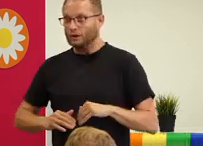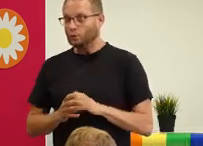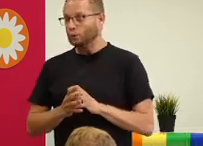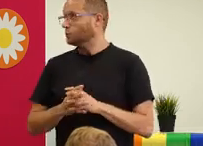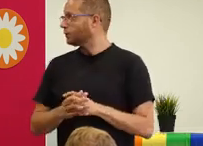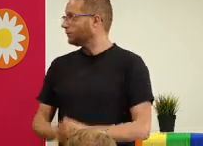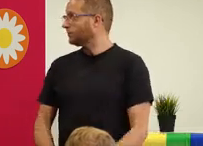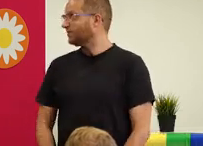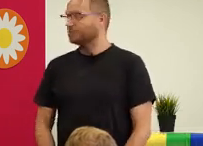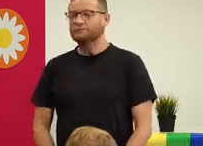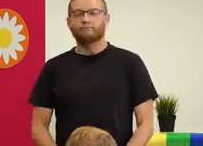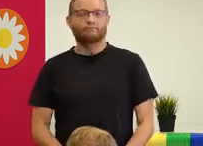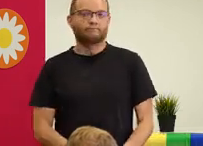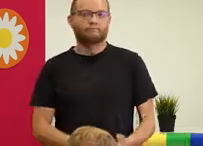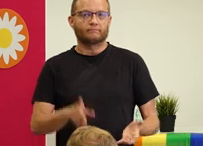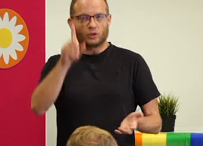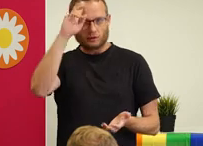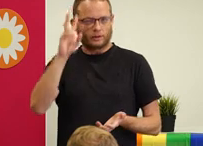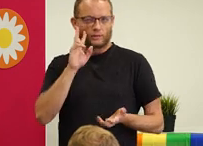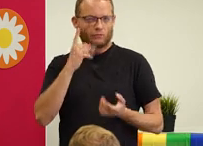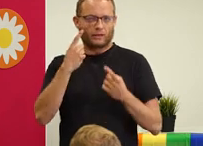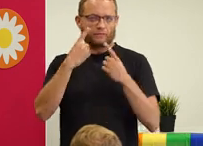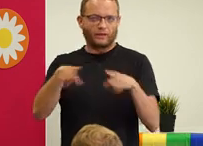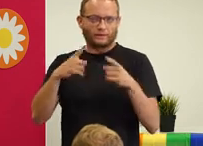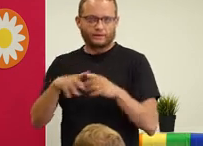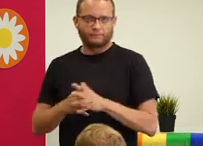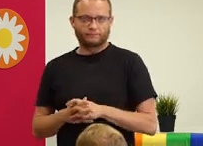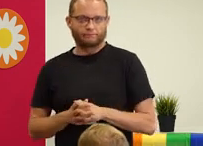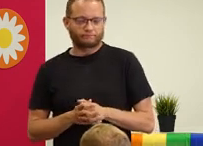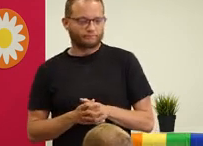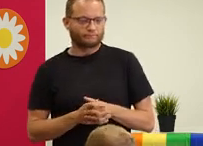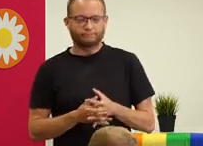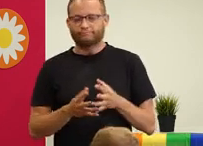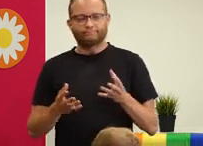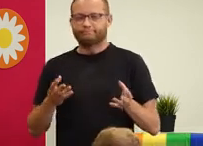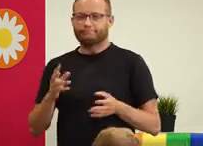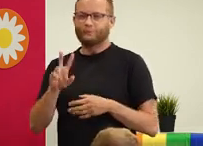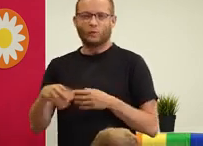Pero, no sé, se ve diferente, aunque no tiene la pinta